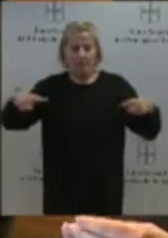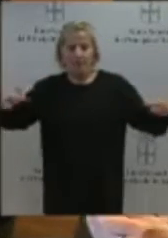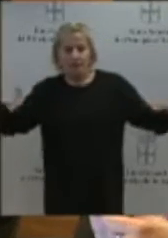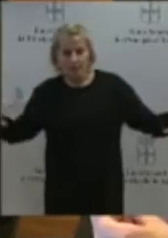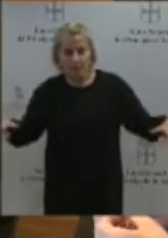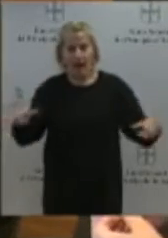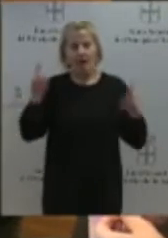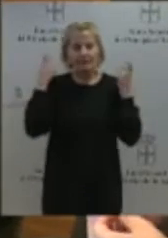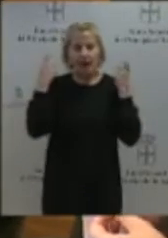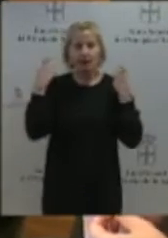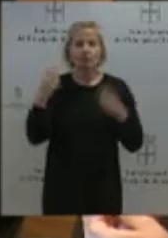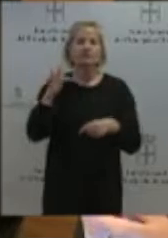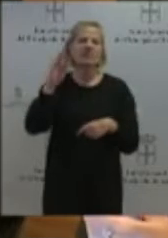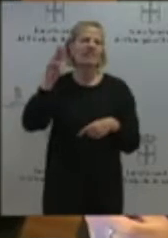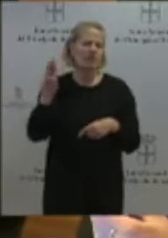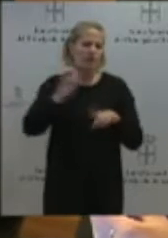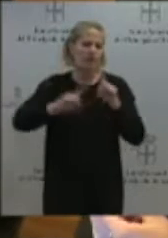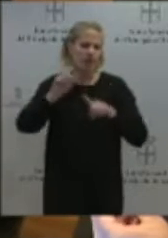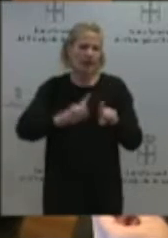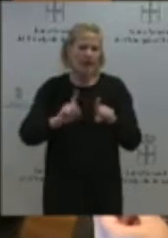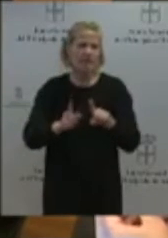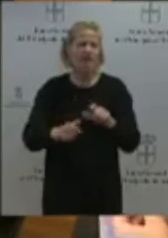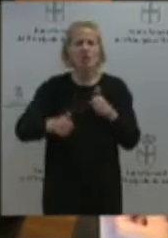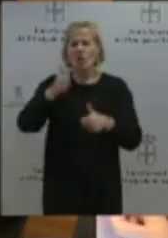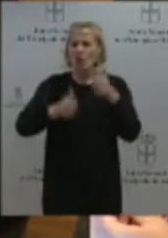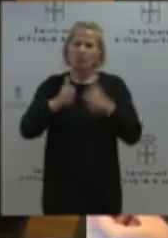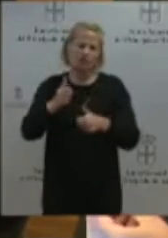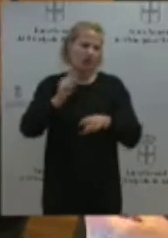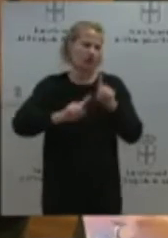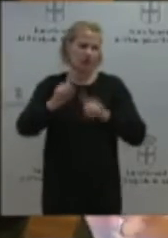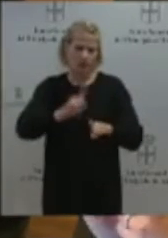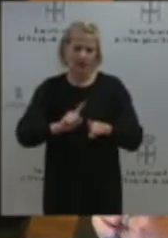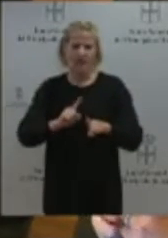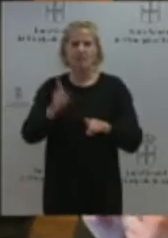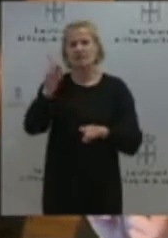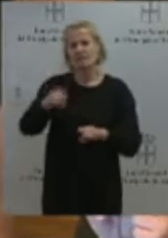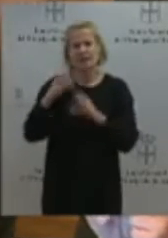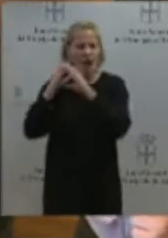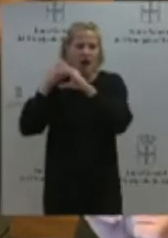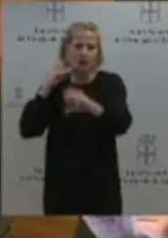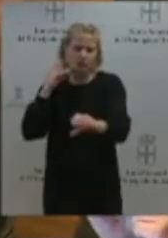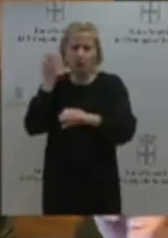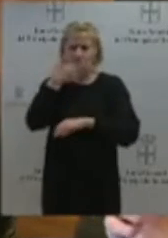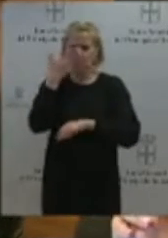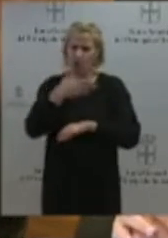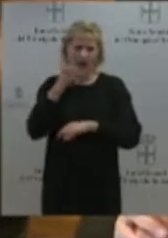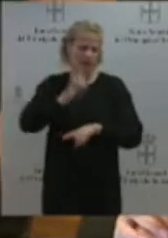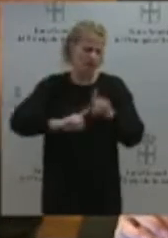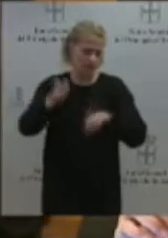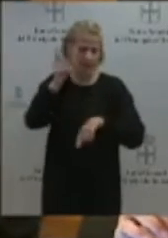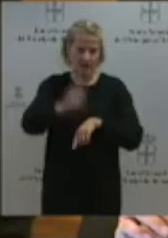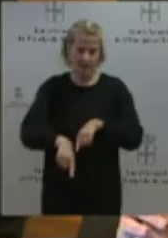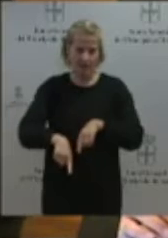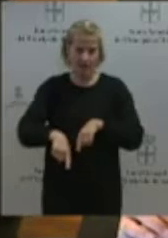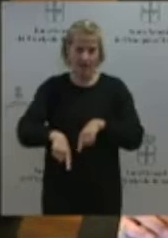oposiciones, insuficiente atención a la diversidad, problemas en el transporte escolar, en todos los niveles educativos, afectando a profesorado, alumnado,